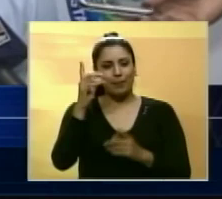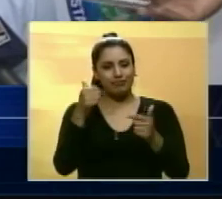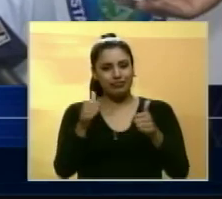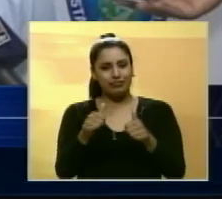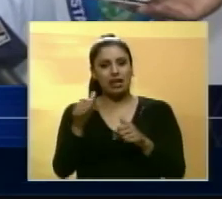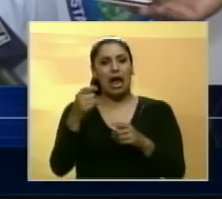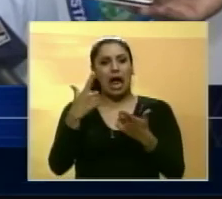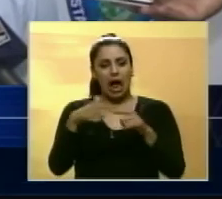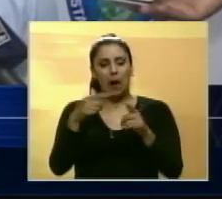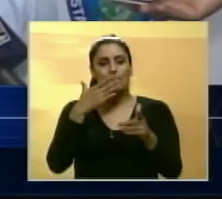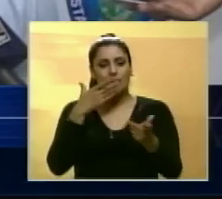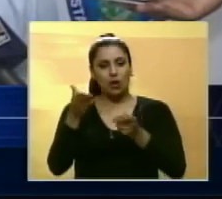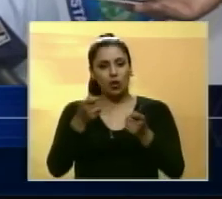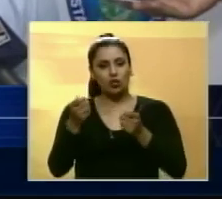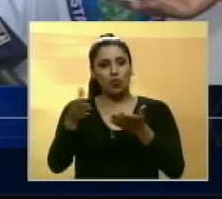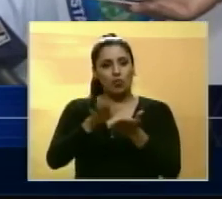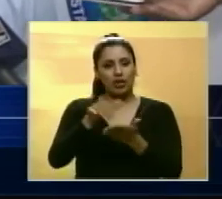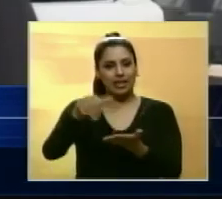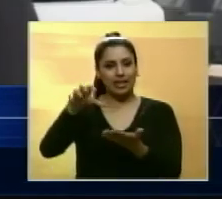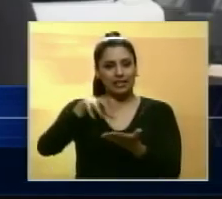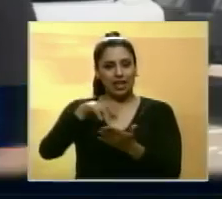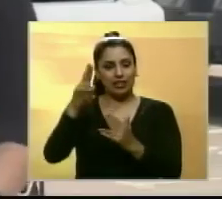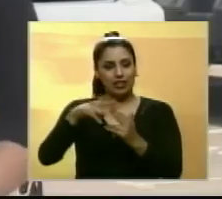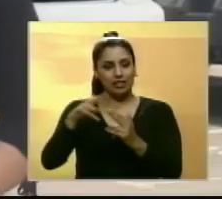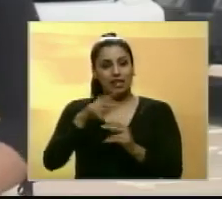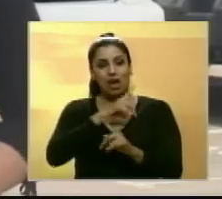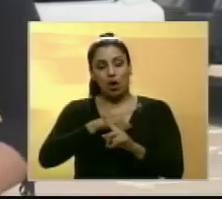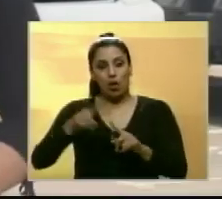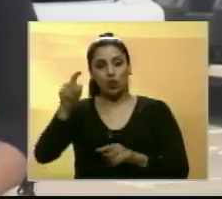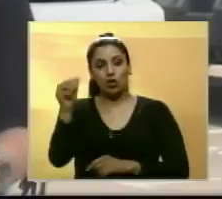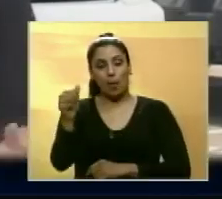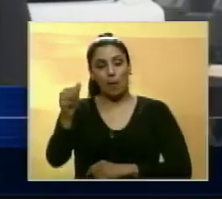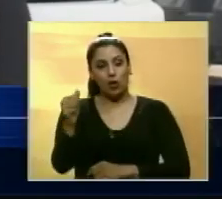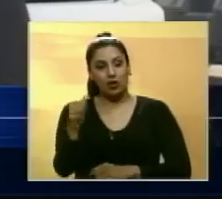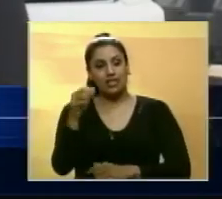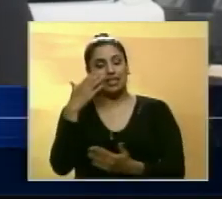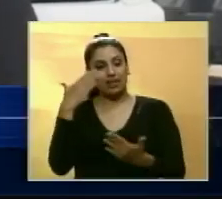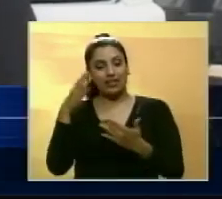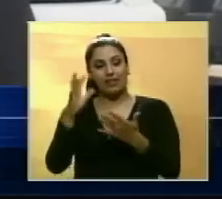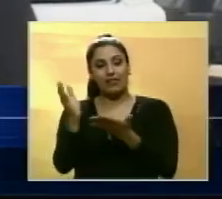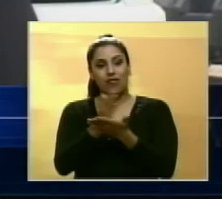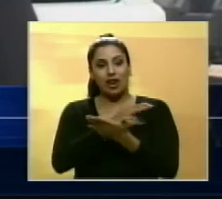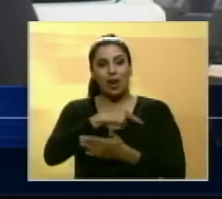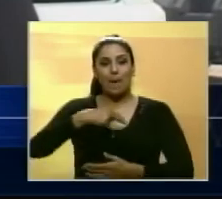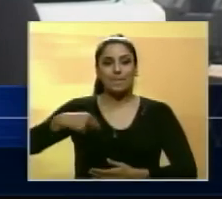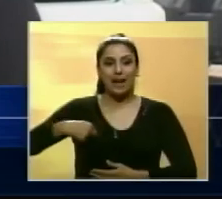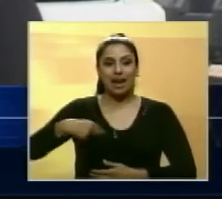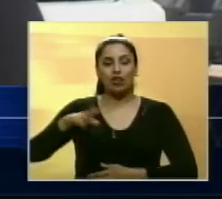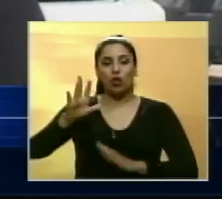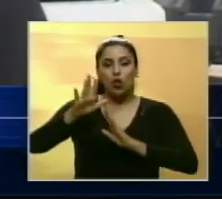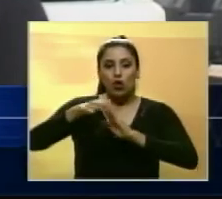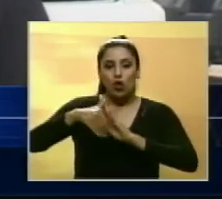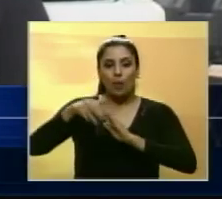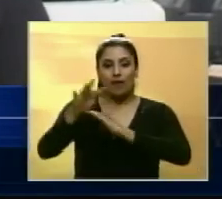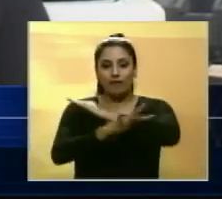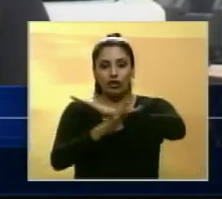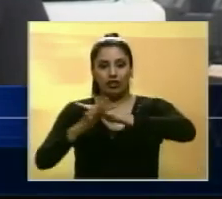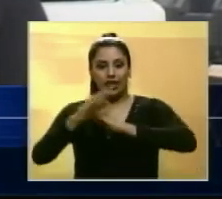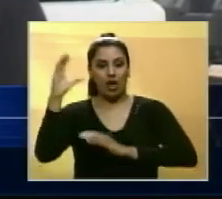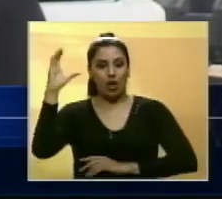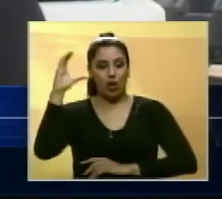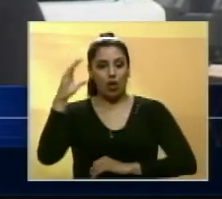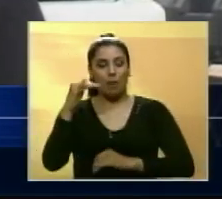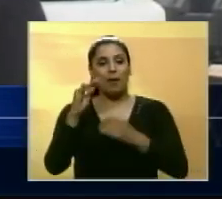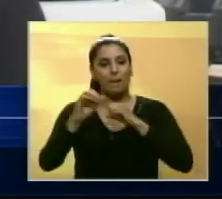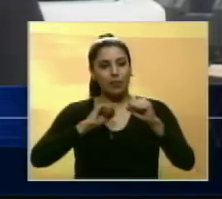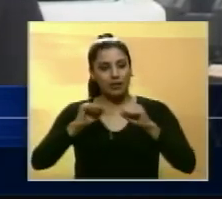índice delictivo y sobre todo las muertes aquí en el estado Táchira. Por otra parte, la Policía Regional desarticuló una banda dedicada al robo en la frontera con Colombia. Por